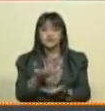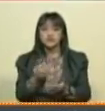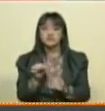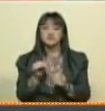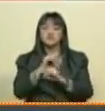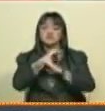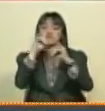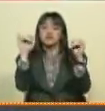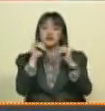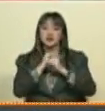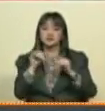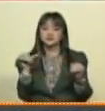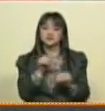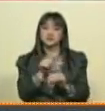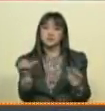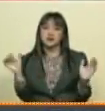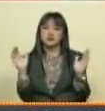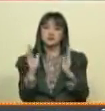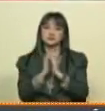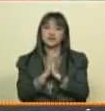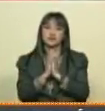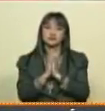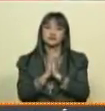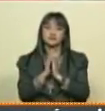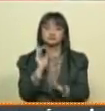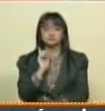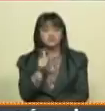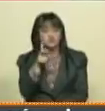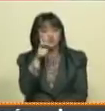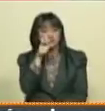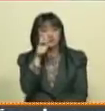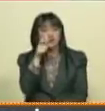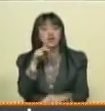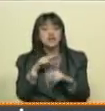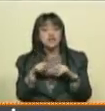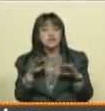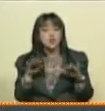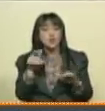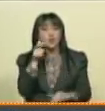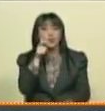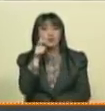Semana Santa. Máxima vigilancia, sobre todo con nuestros niños, niñas.